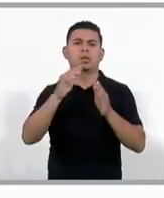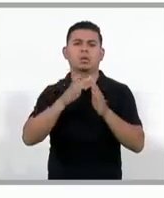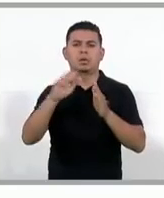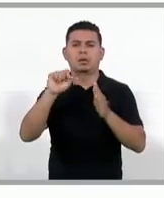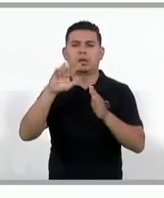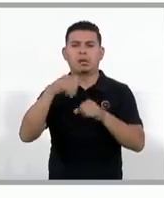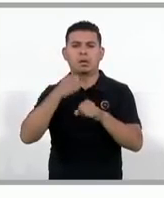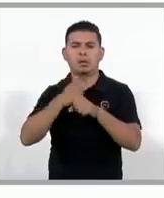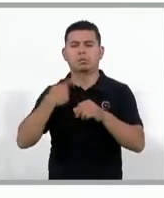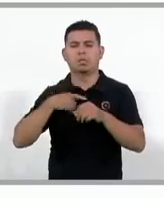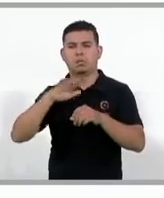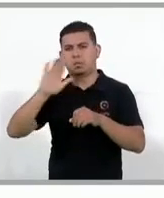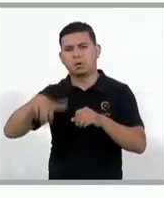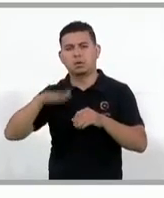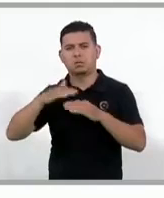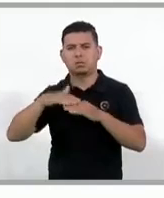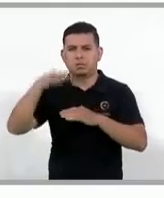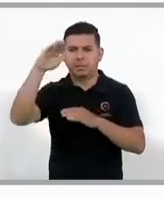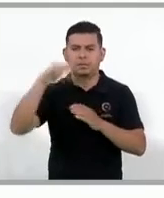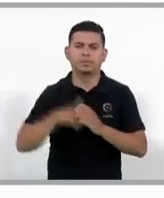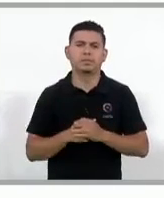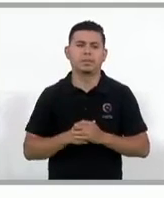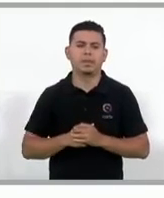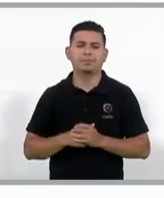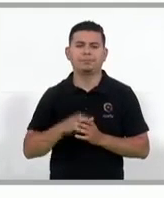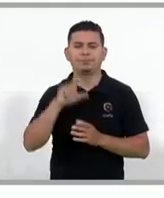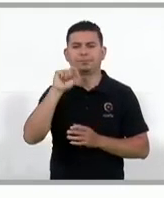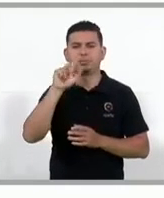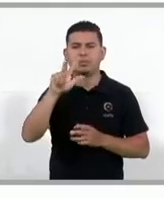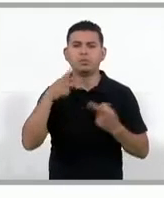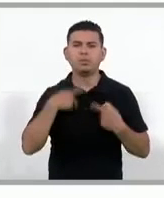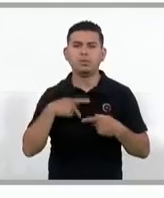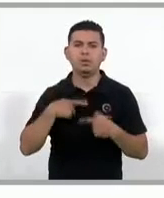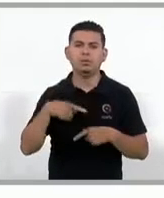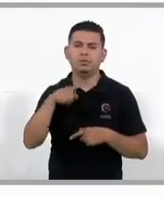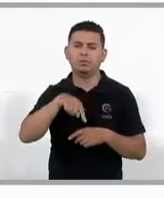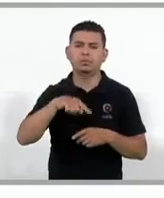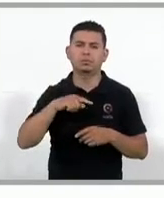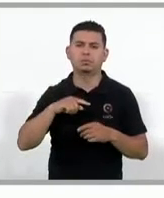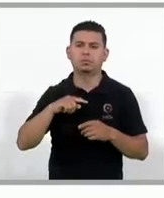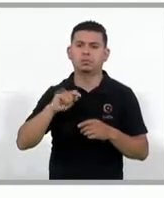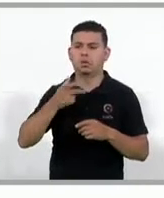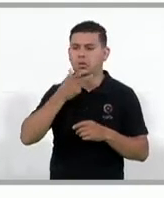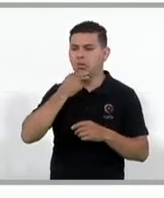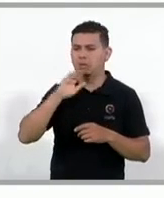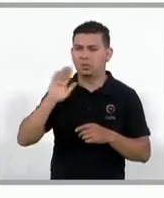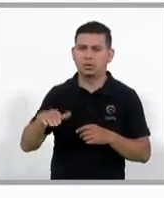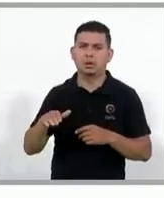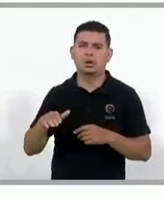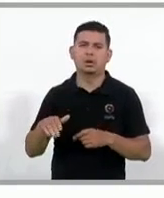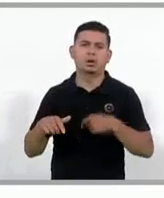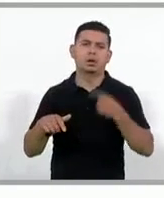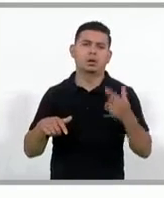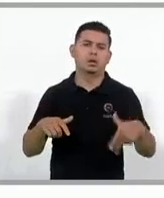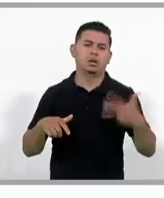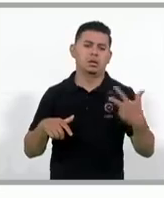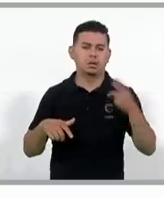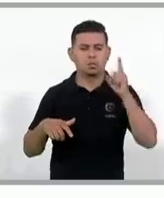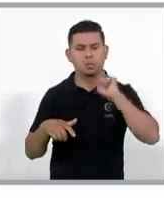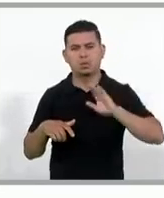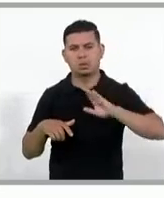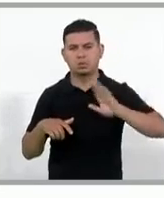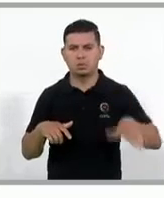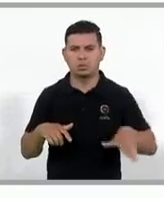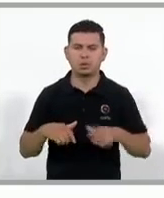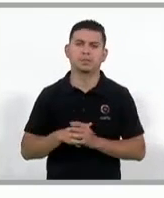de estas defunciones 28 de ellas han ocurrido en varones mientras que 13 en mujeres